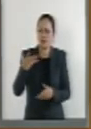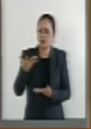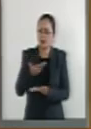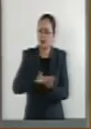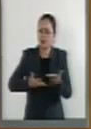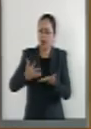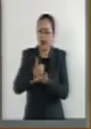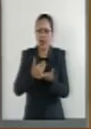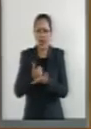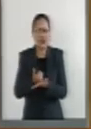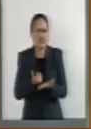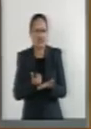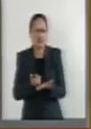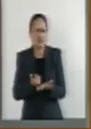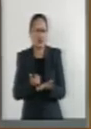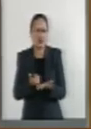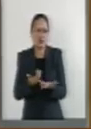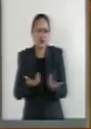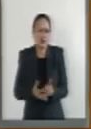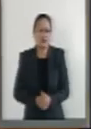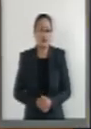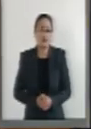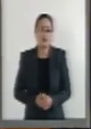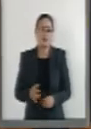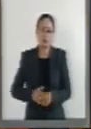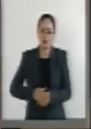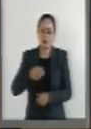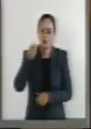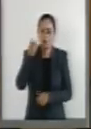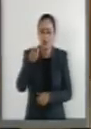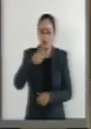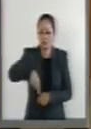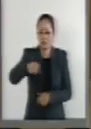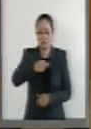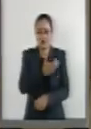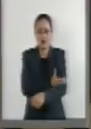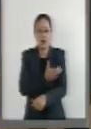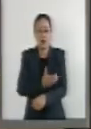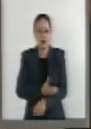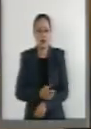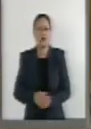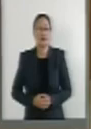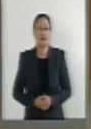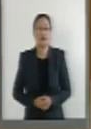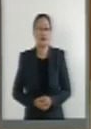teniendo. Por ello, compañeros, sí,